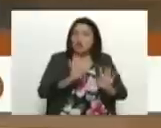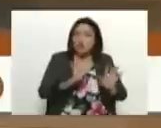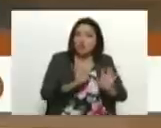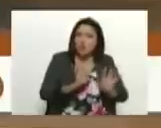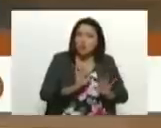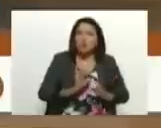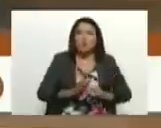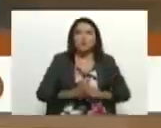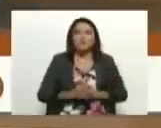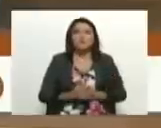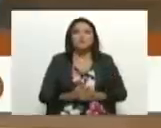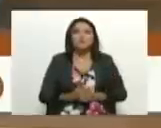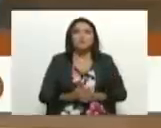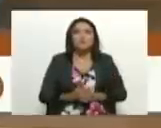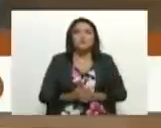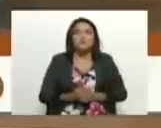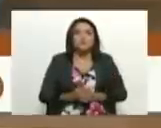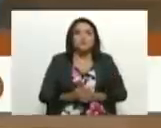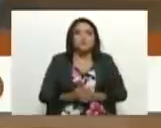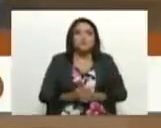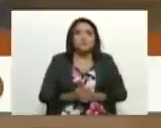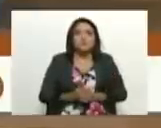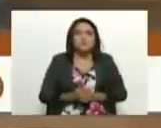Se han visto casos de eso.